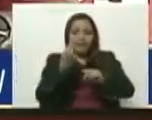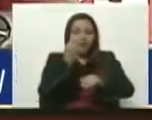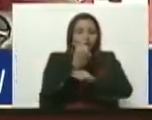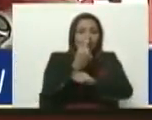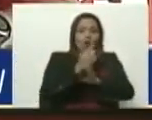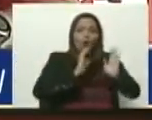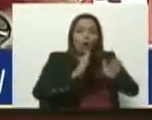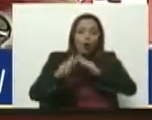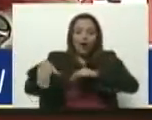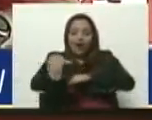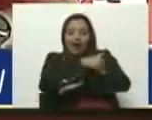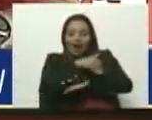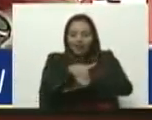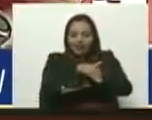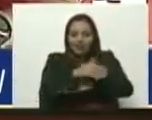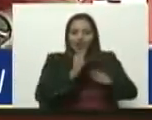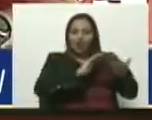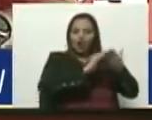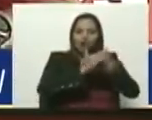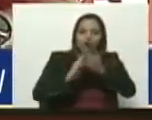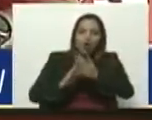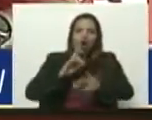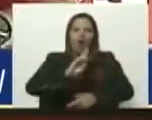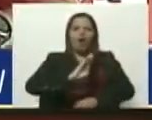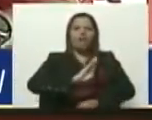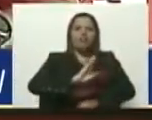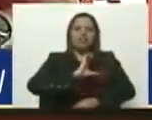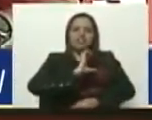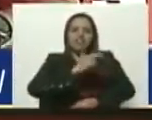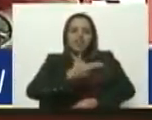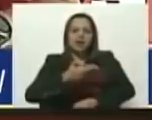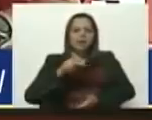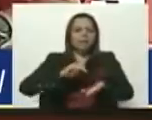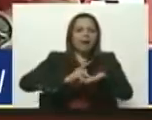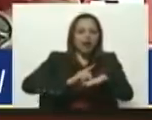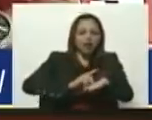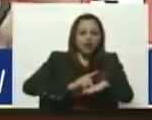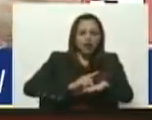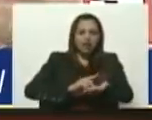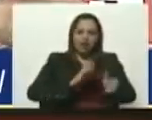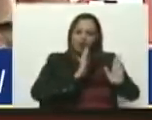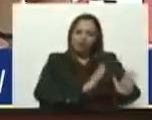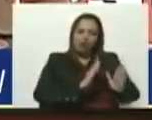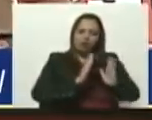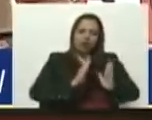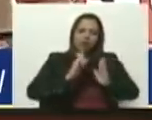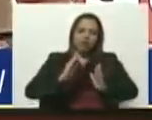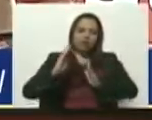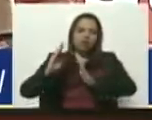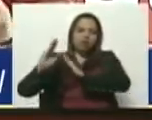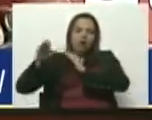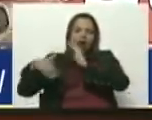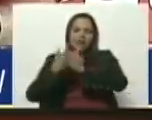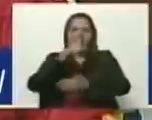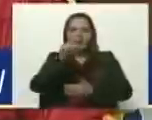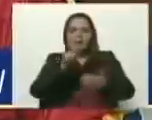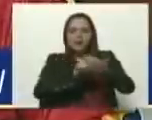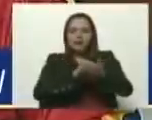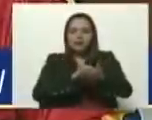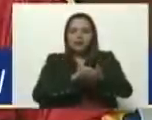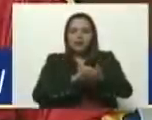comunidades v parroquia así hasta tener toda la estructura completa máxima